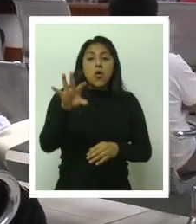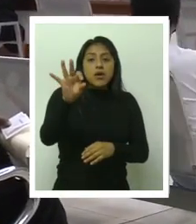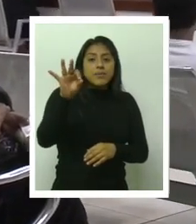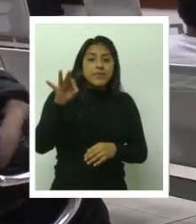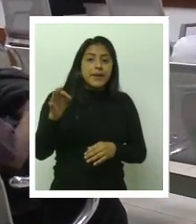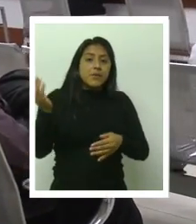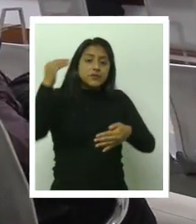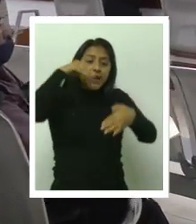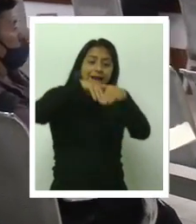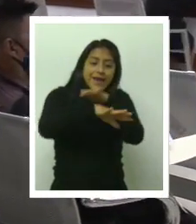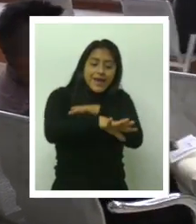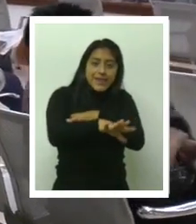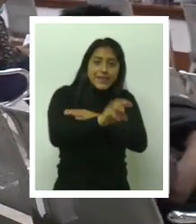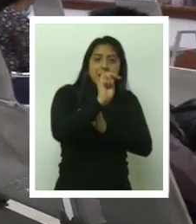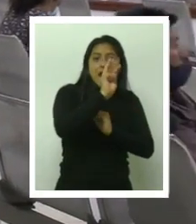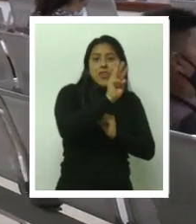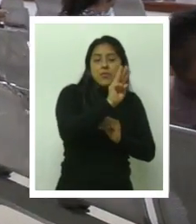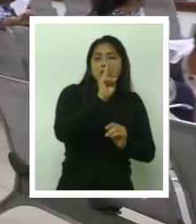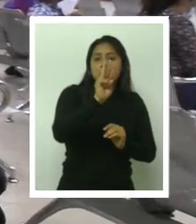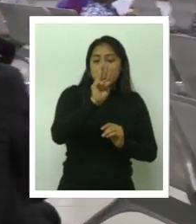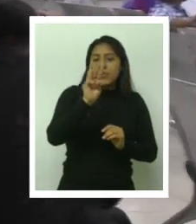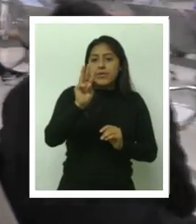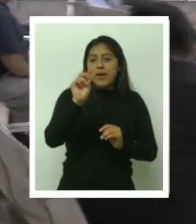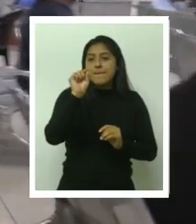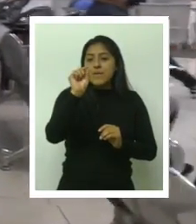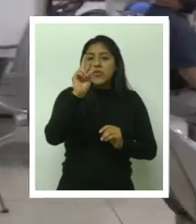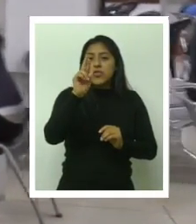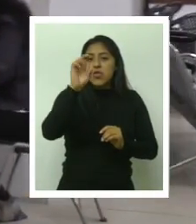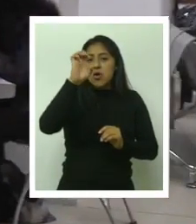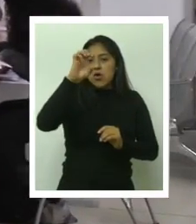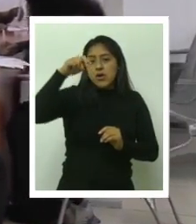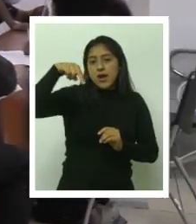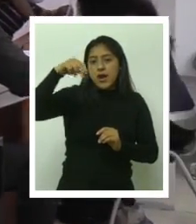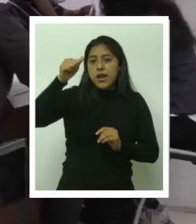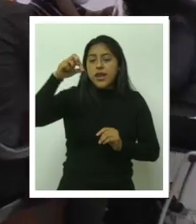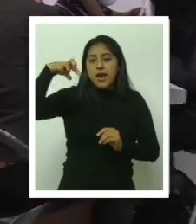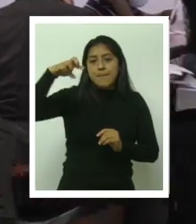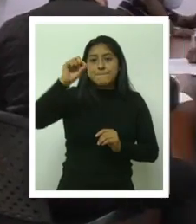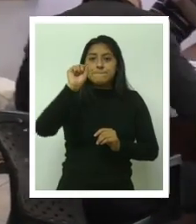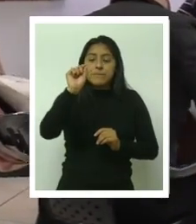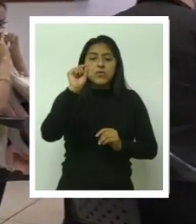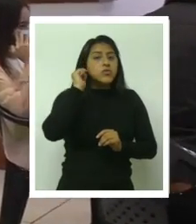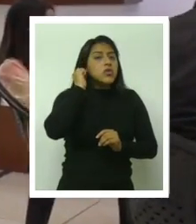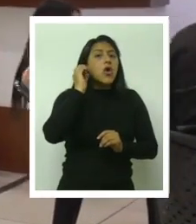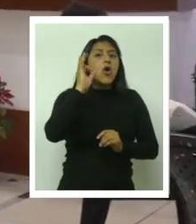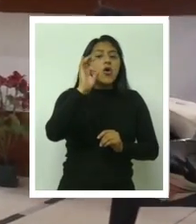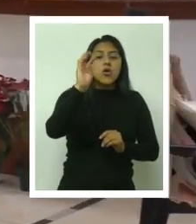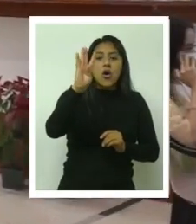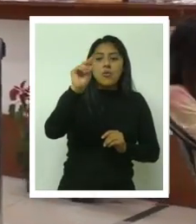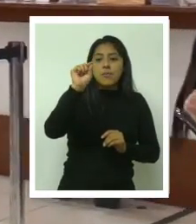oficinas, lo invitamos a que pueda ingresar al sitio web de RENAP,